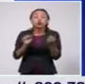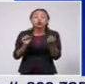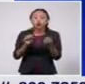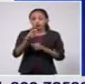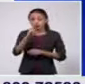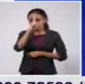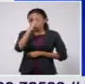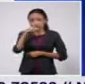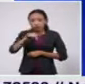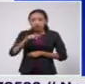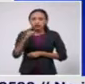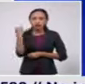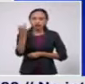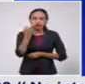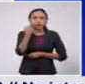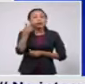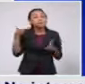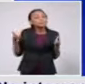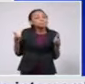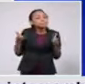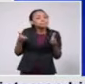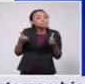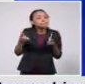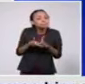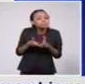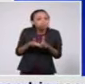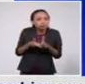ido disminuyendo cada vez más.